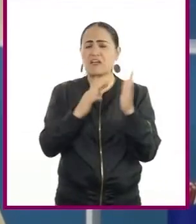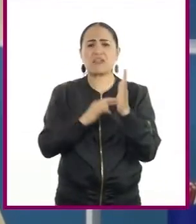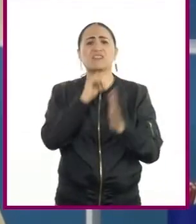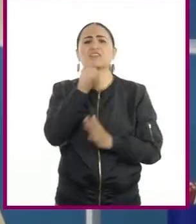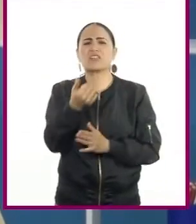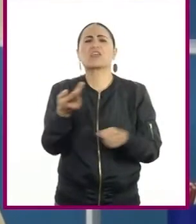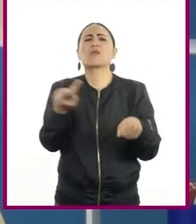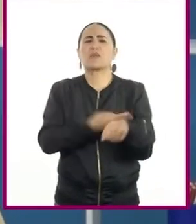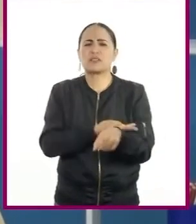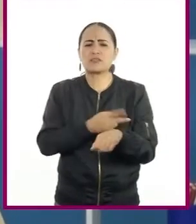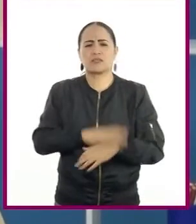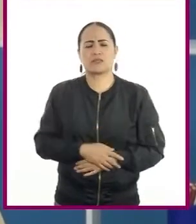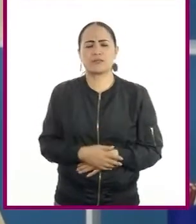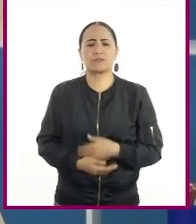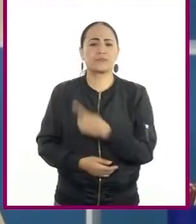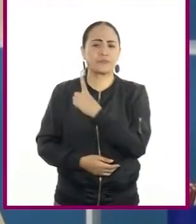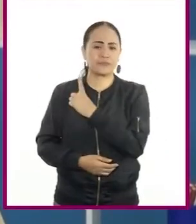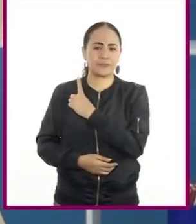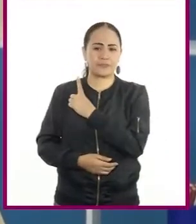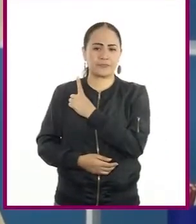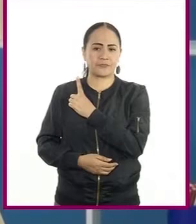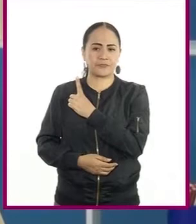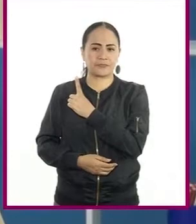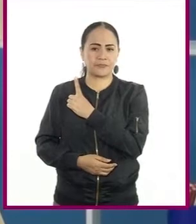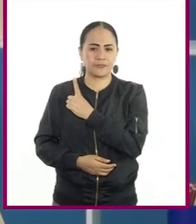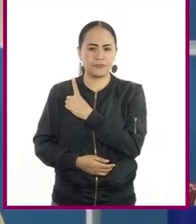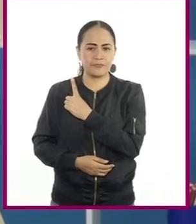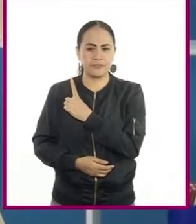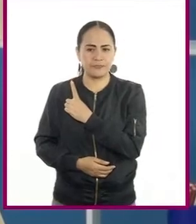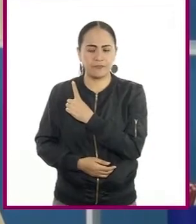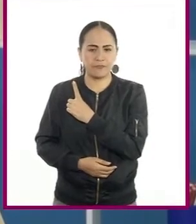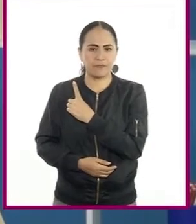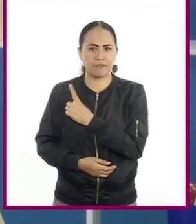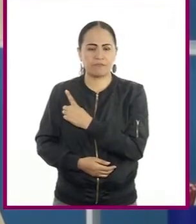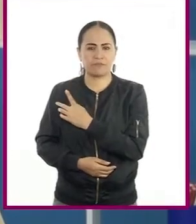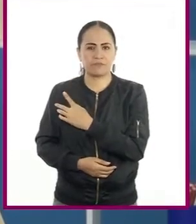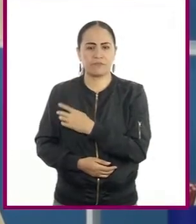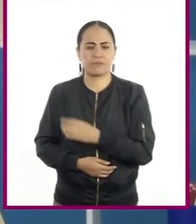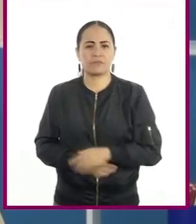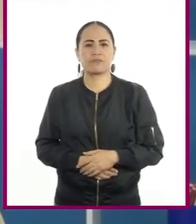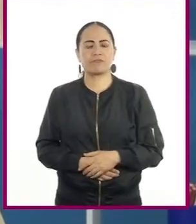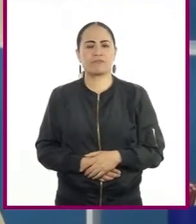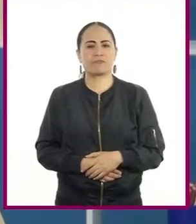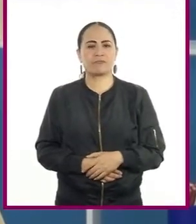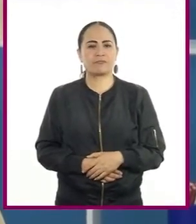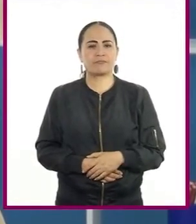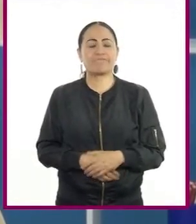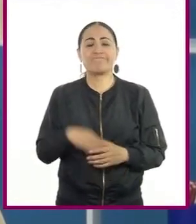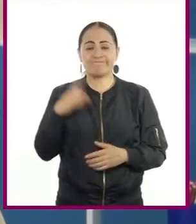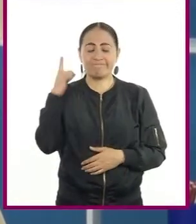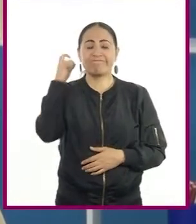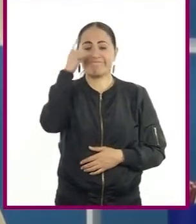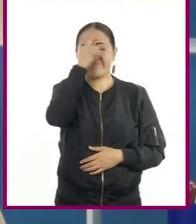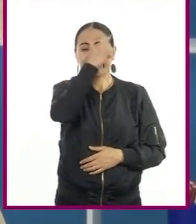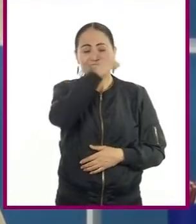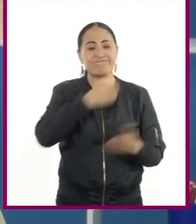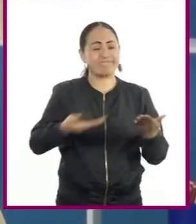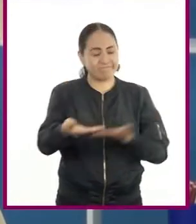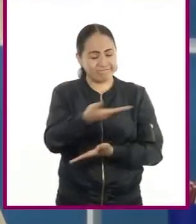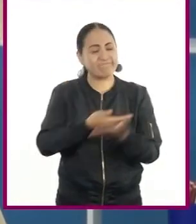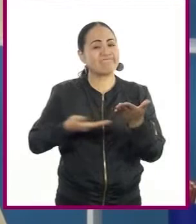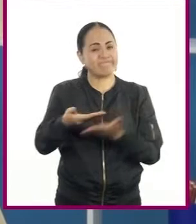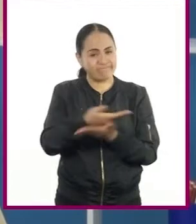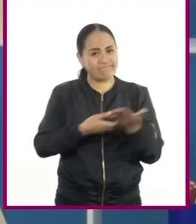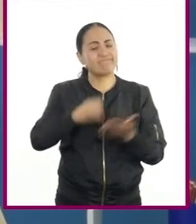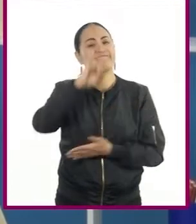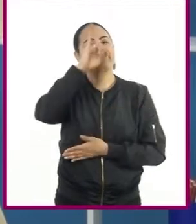Quizá concluyeron que la coexistencia o convivencia en la familia, la comunidad escolar o la localidad se dificultaría. Tal